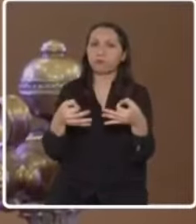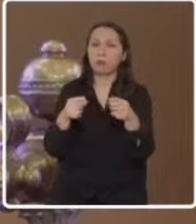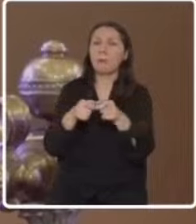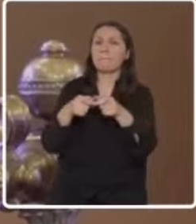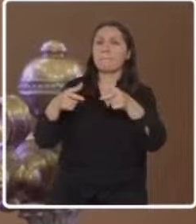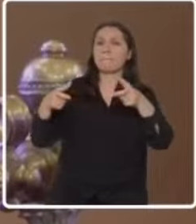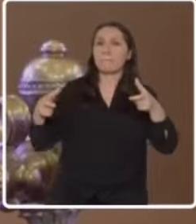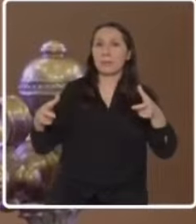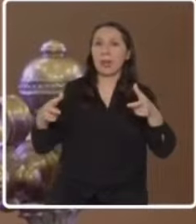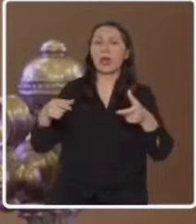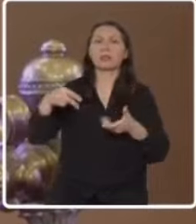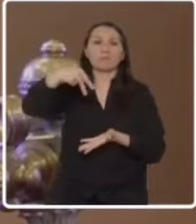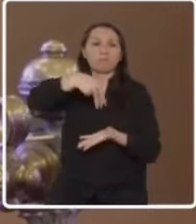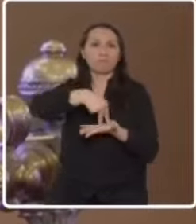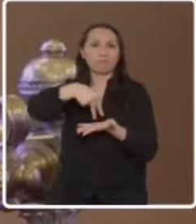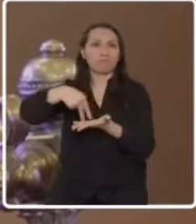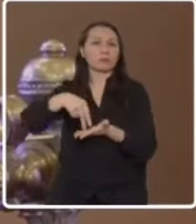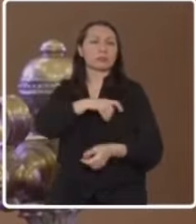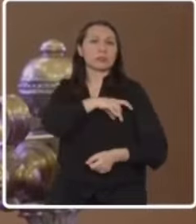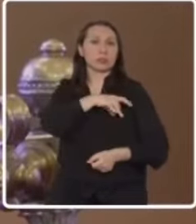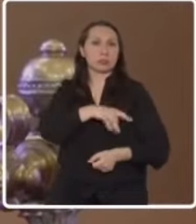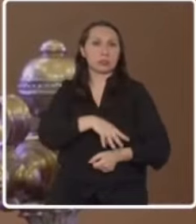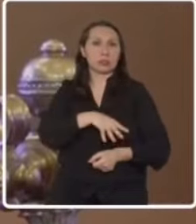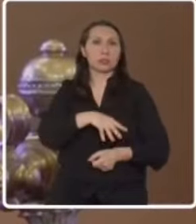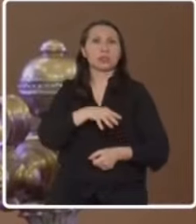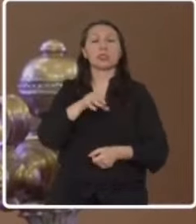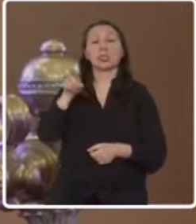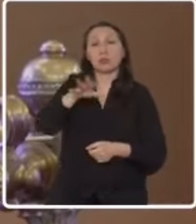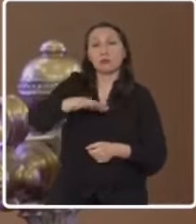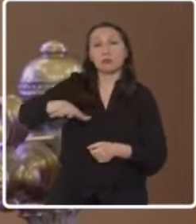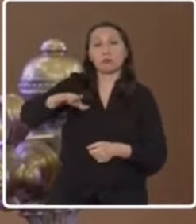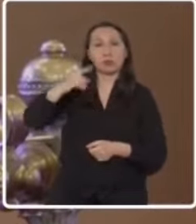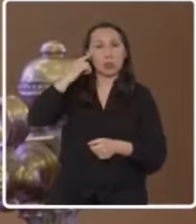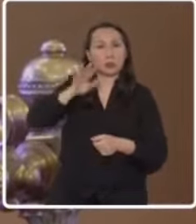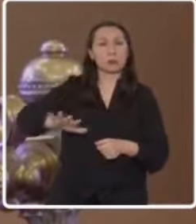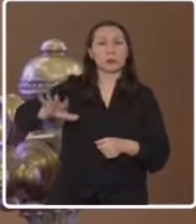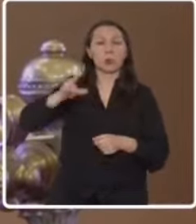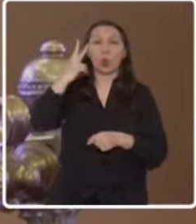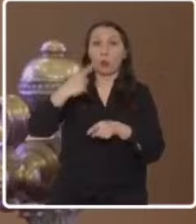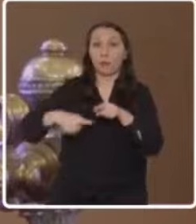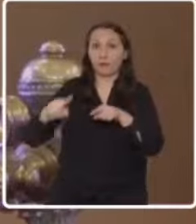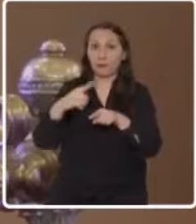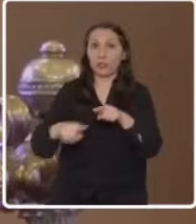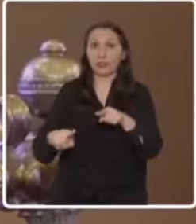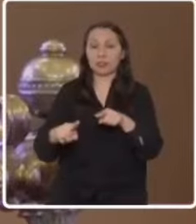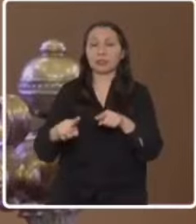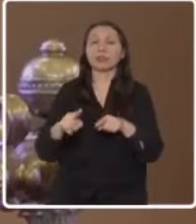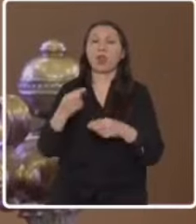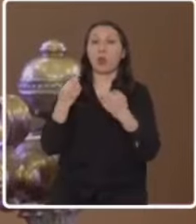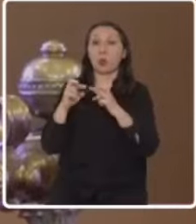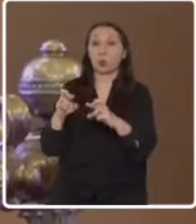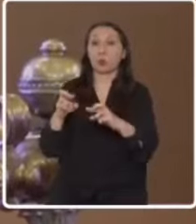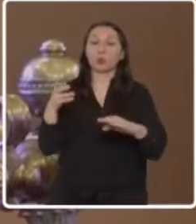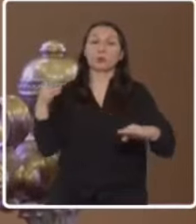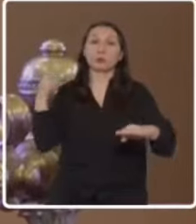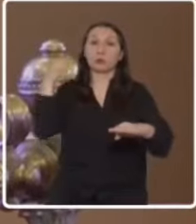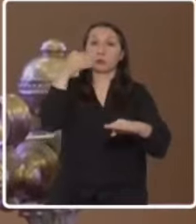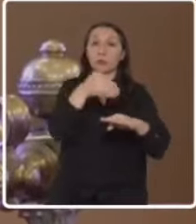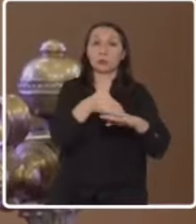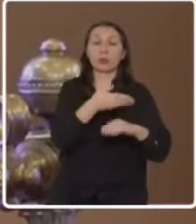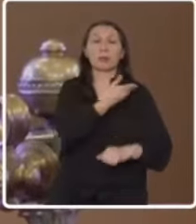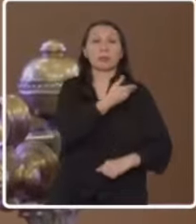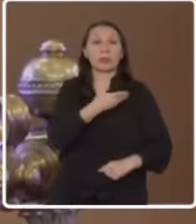y ampliar la presencia de Chile en el sudeste asiático. En 2 oportunidades que visitó la región